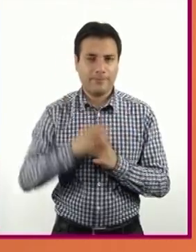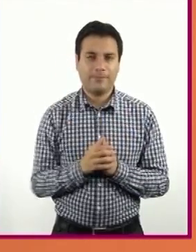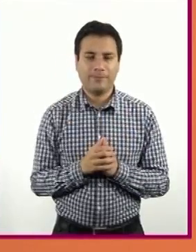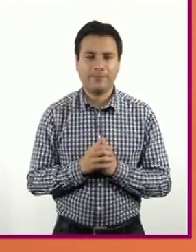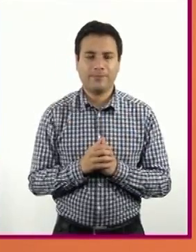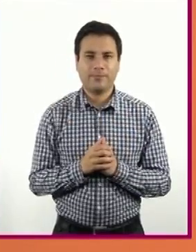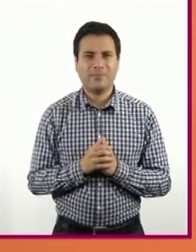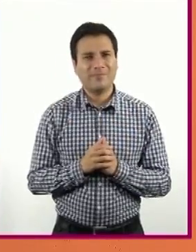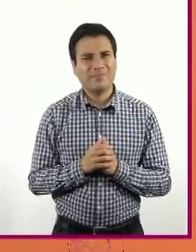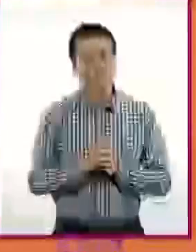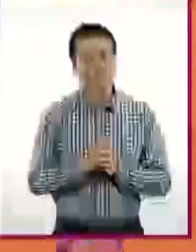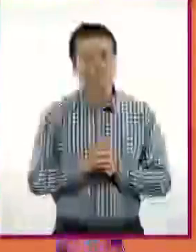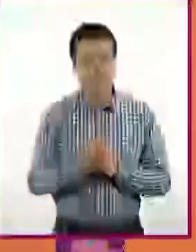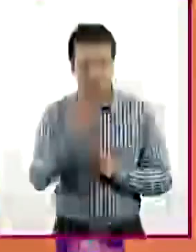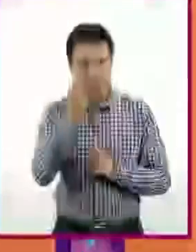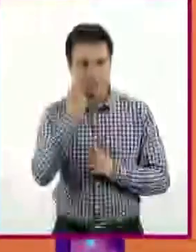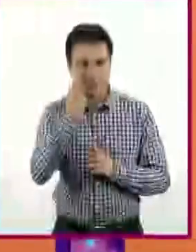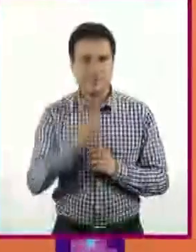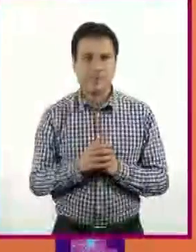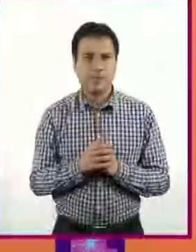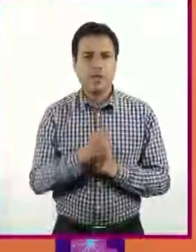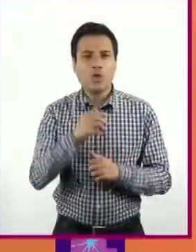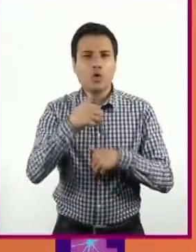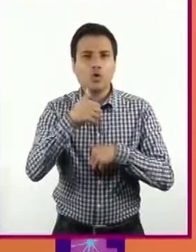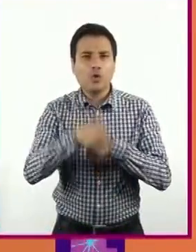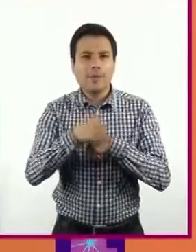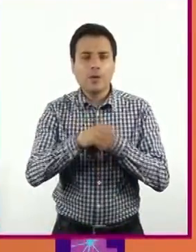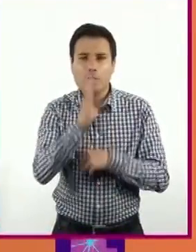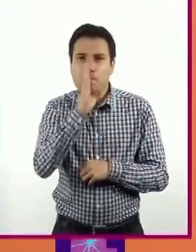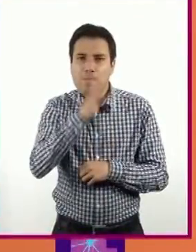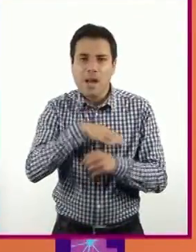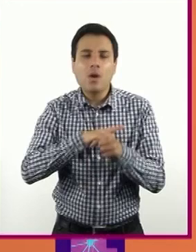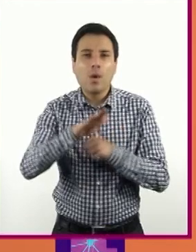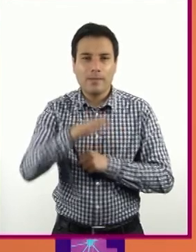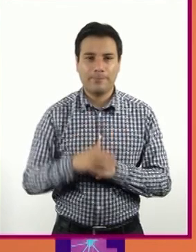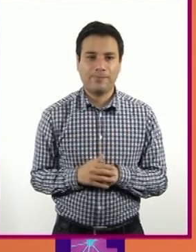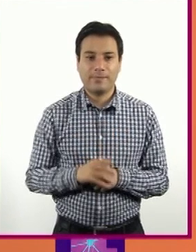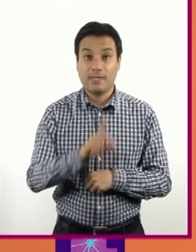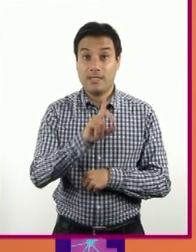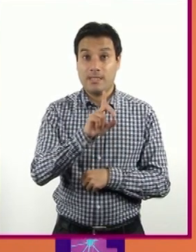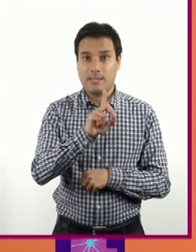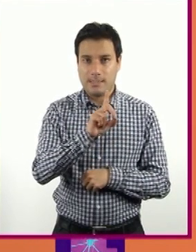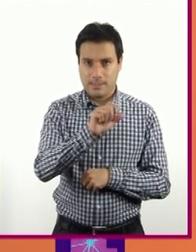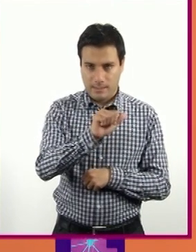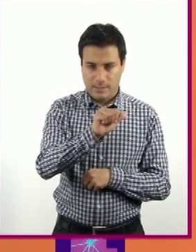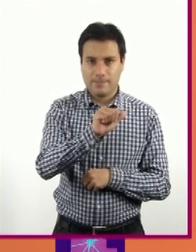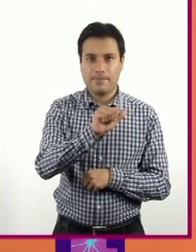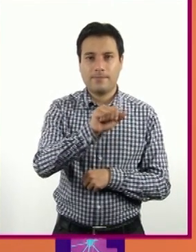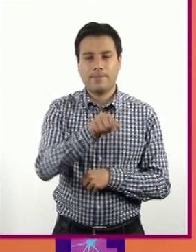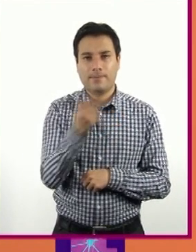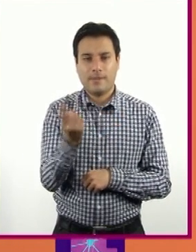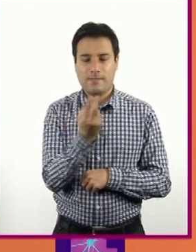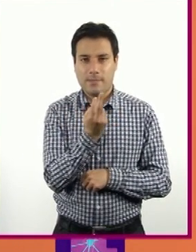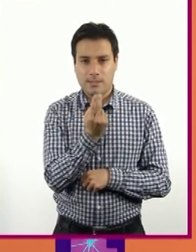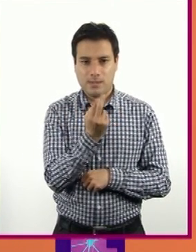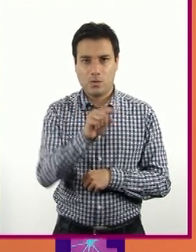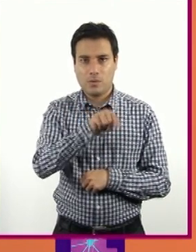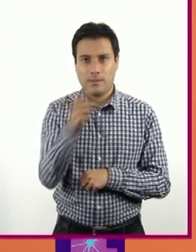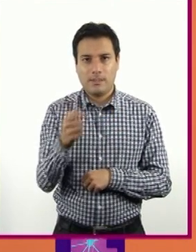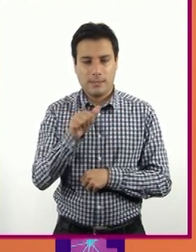no pertenece a la siguiente sucesión? 36, 25,